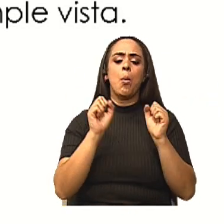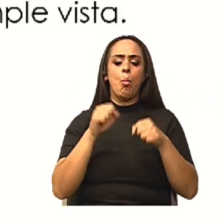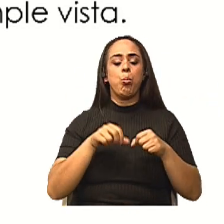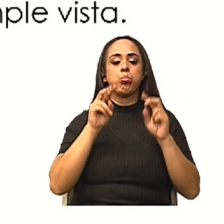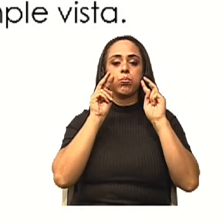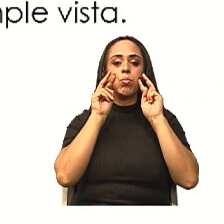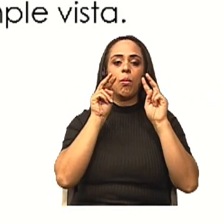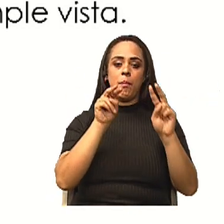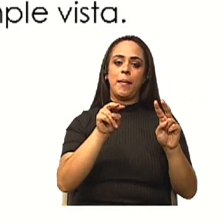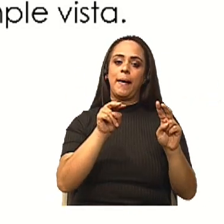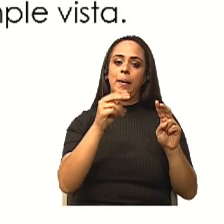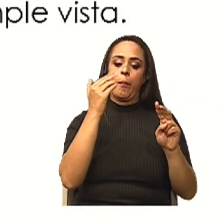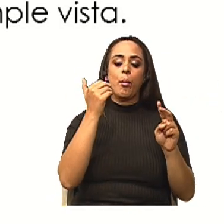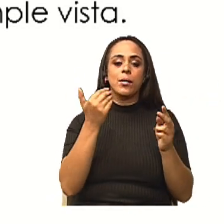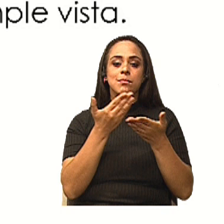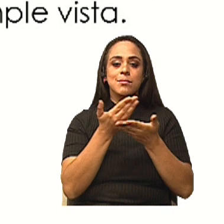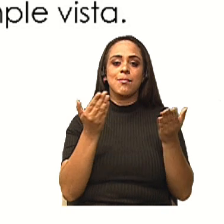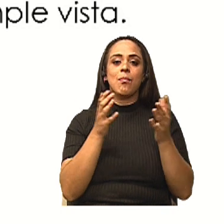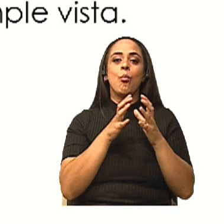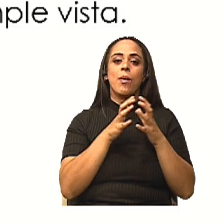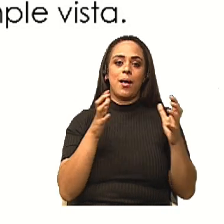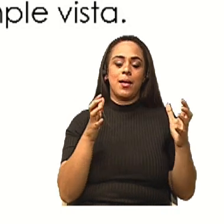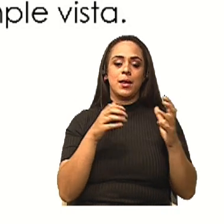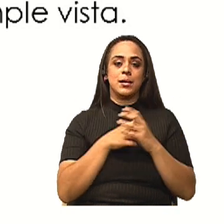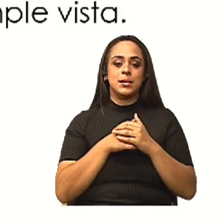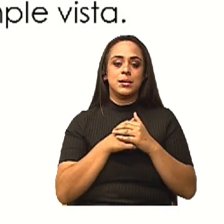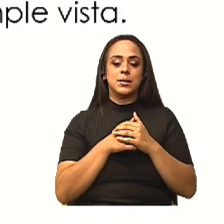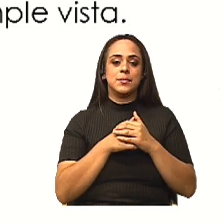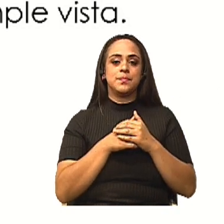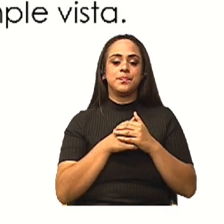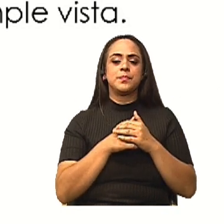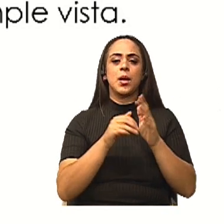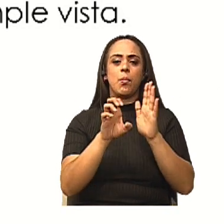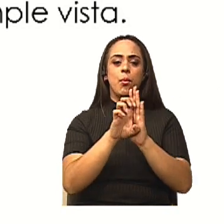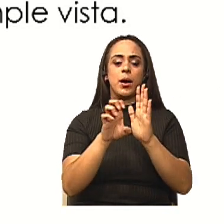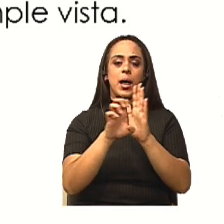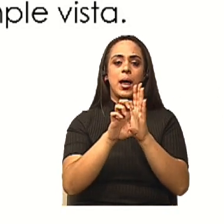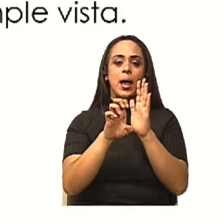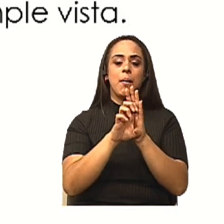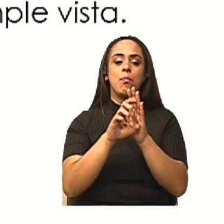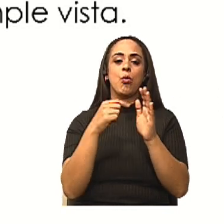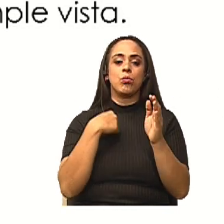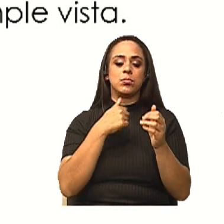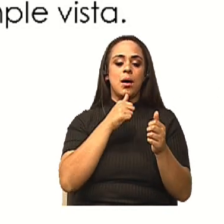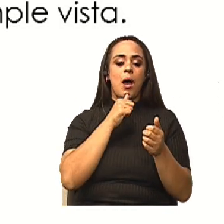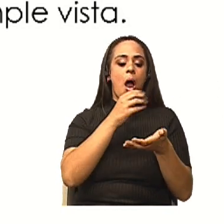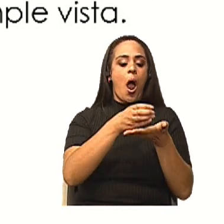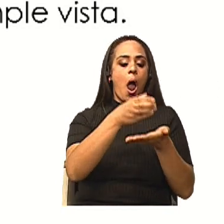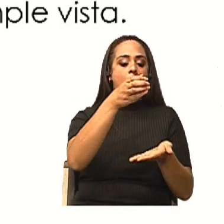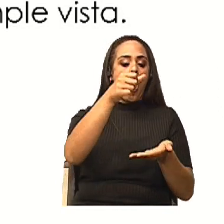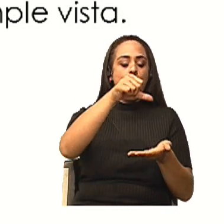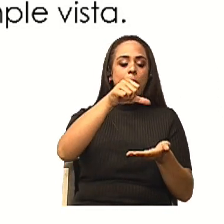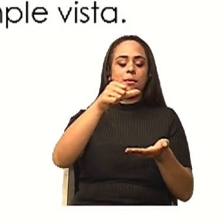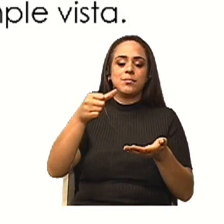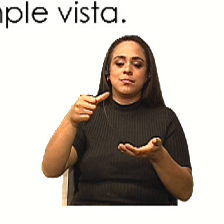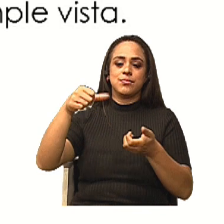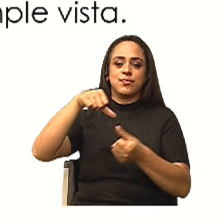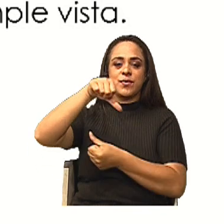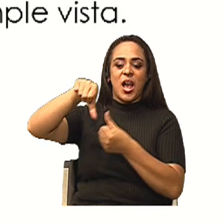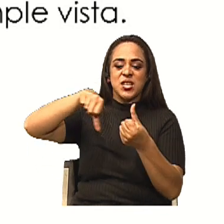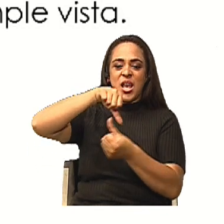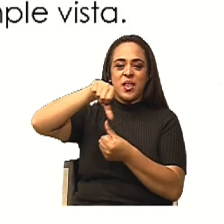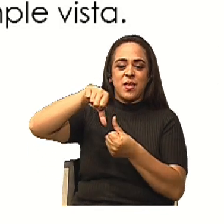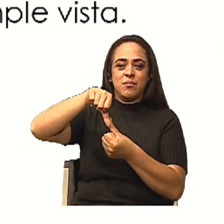son partículas muy grandes. ¿Sí? Un ejemplo sería cuando yo tengo agua y tengo aceite, si yo los